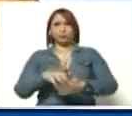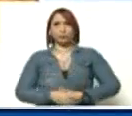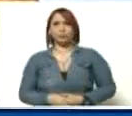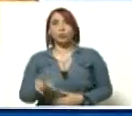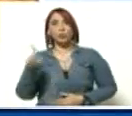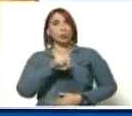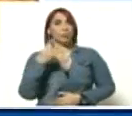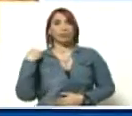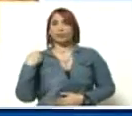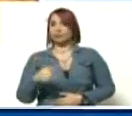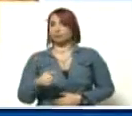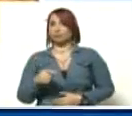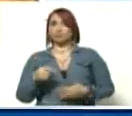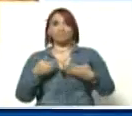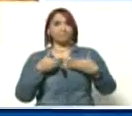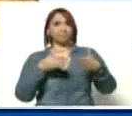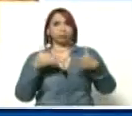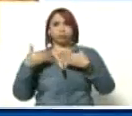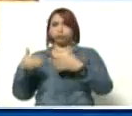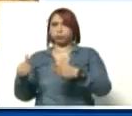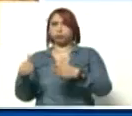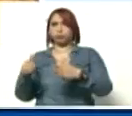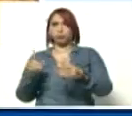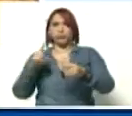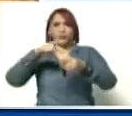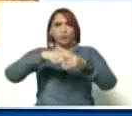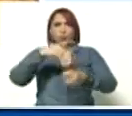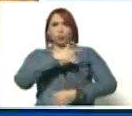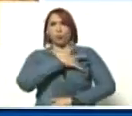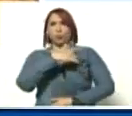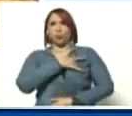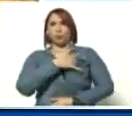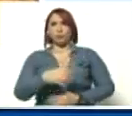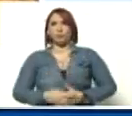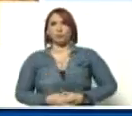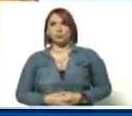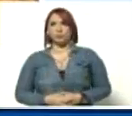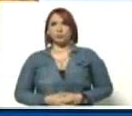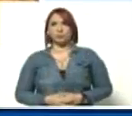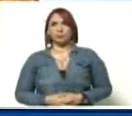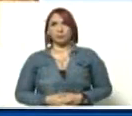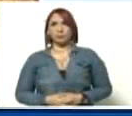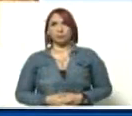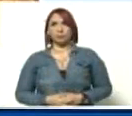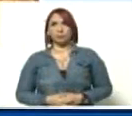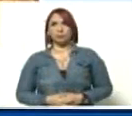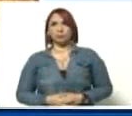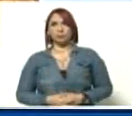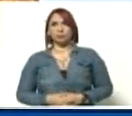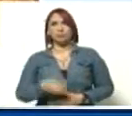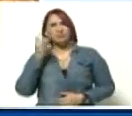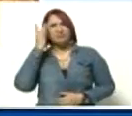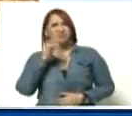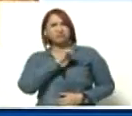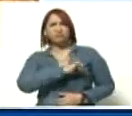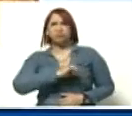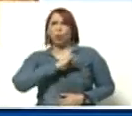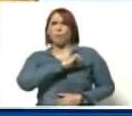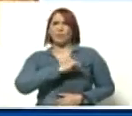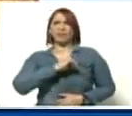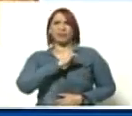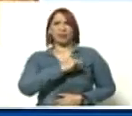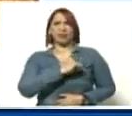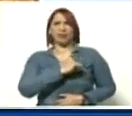tenían garantizada un cupo en una universidad. Y se conformó los llamados, mal llamados comités de bachilleres sin cupo.